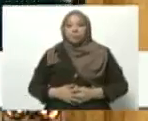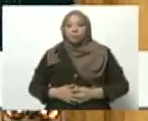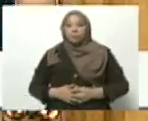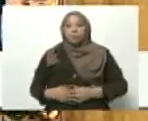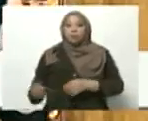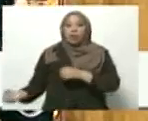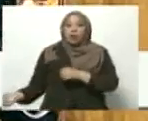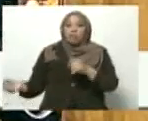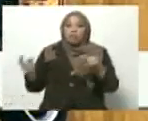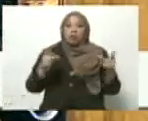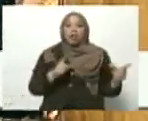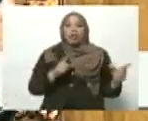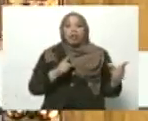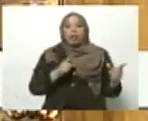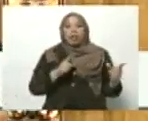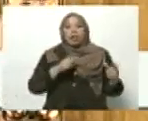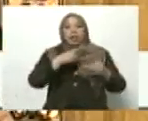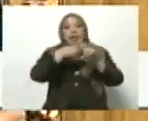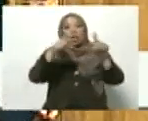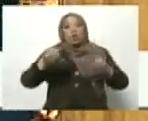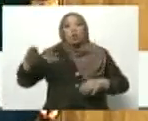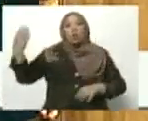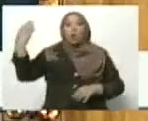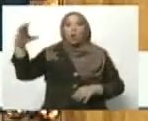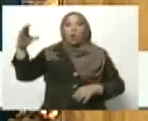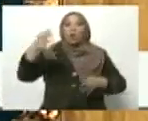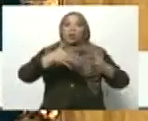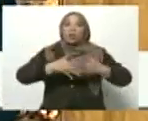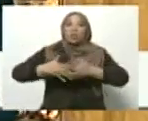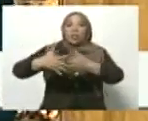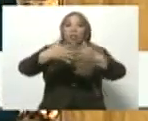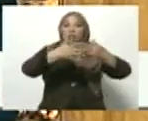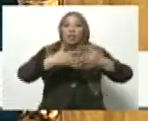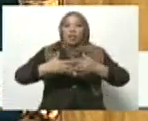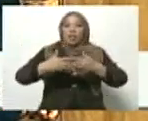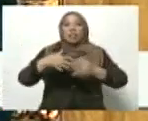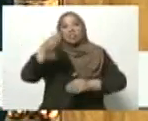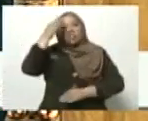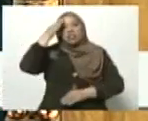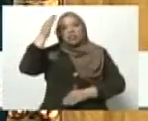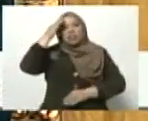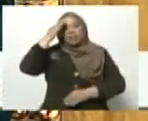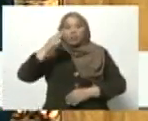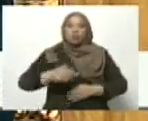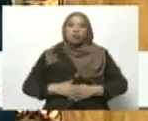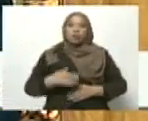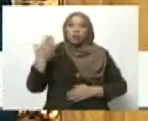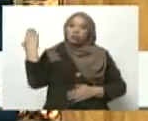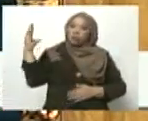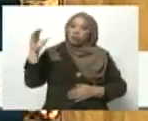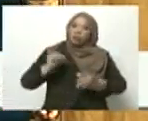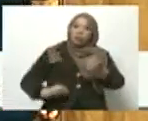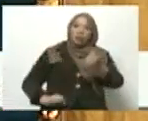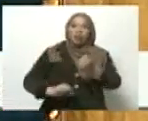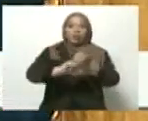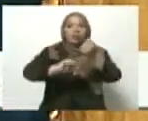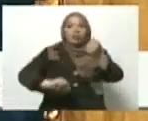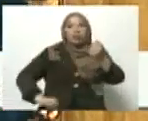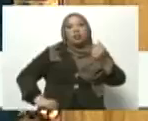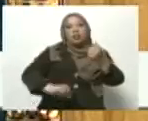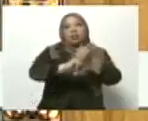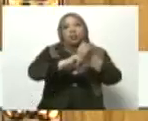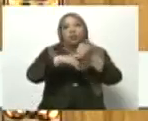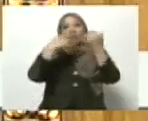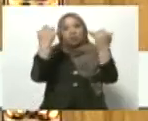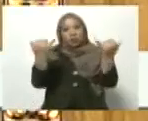invasión multinacional donde Estados Unidos, por supuesto, iba a estar detrás de Colombia, apoyando como la OTAN está detrás